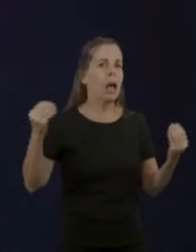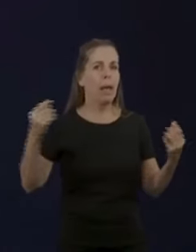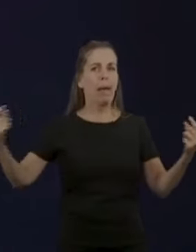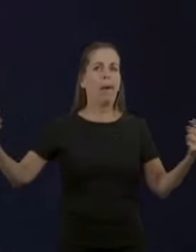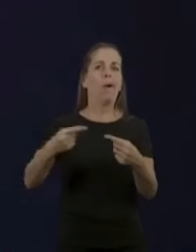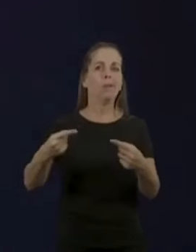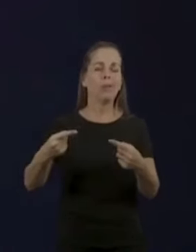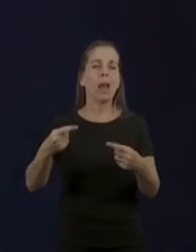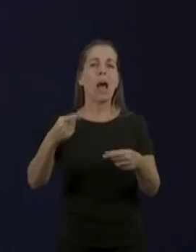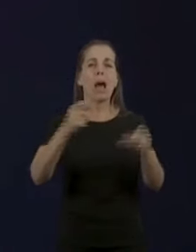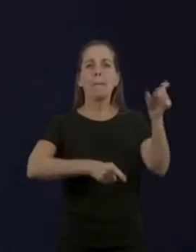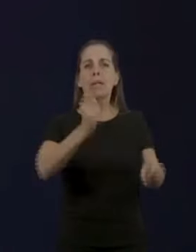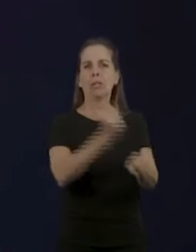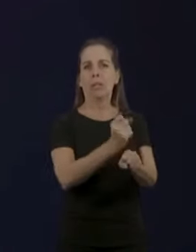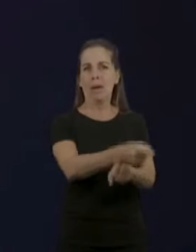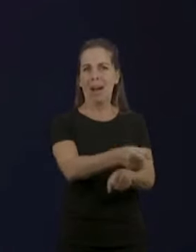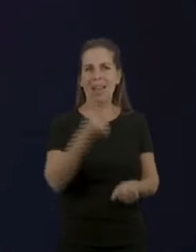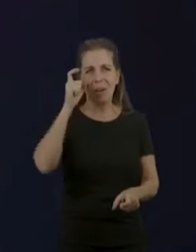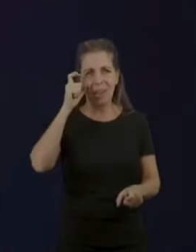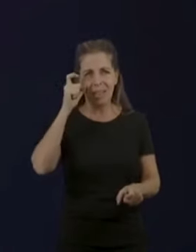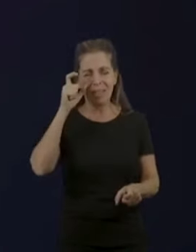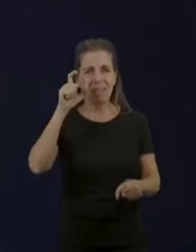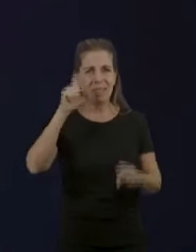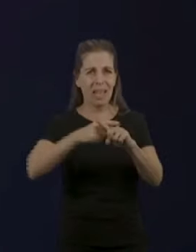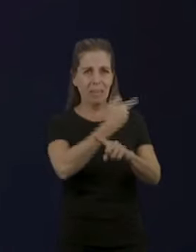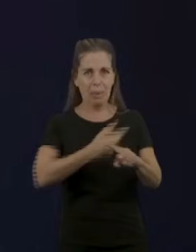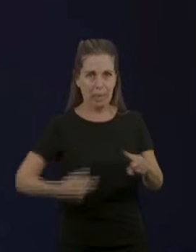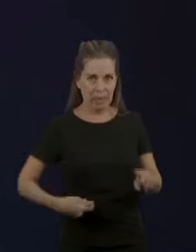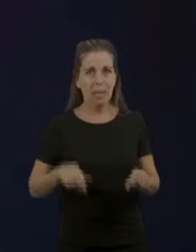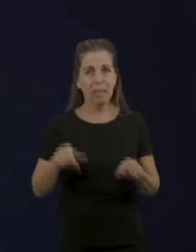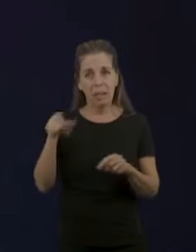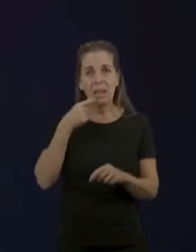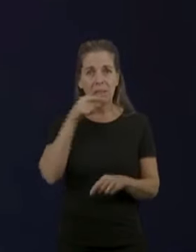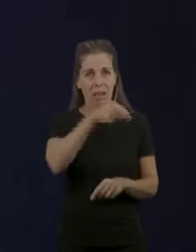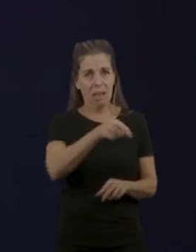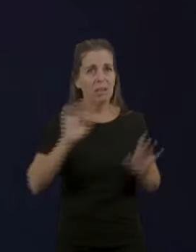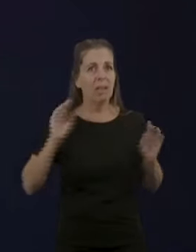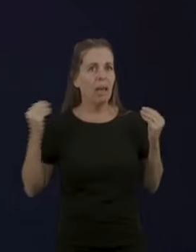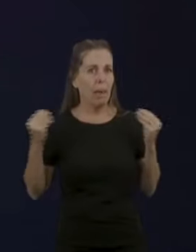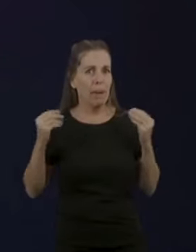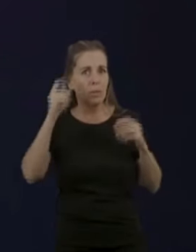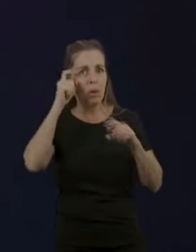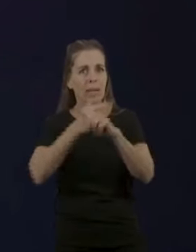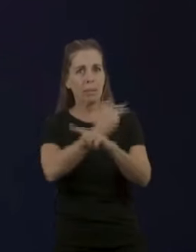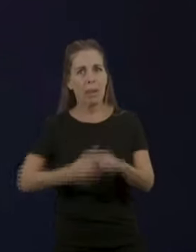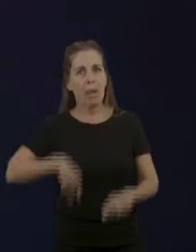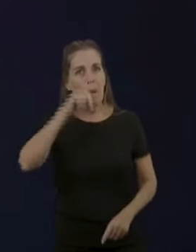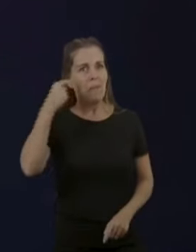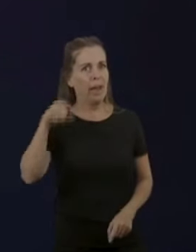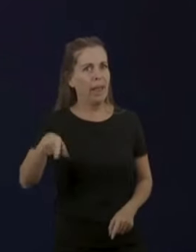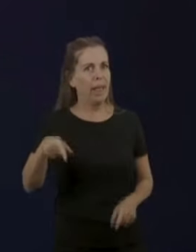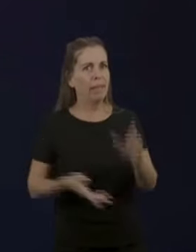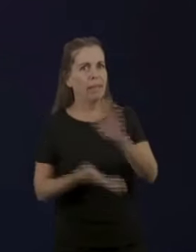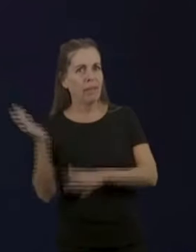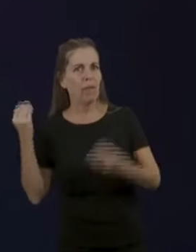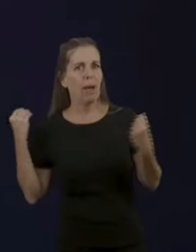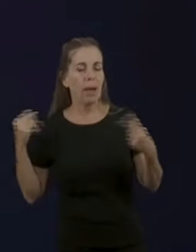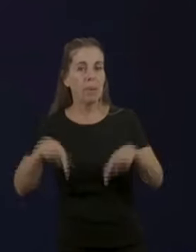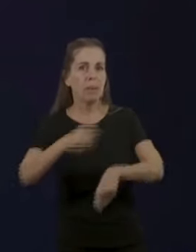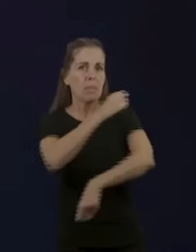de los trabajadores bueno recordarle a esta persona que Alberto Fernández dejó el cargo con la mitad del país pobre con